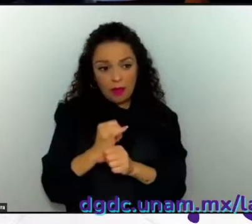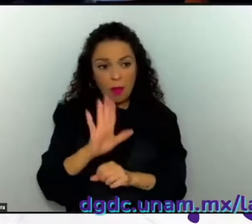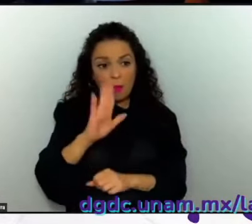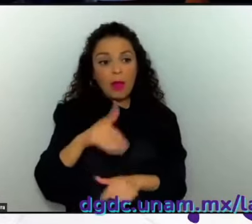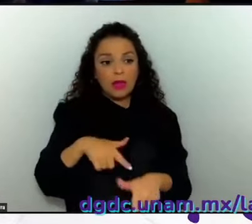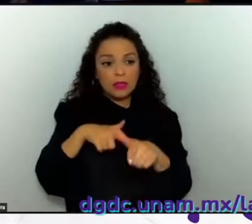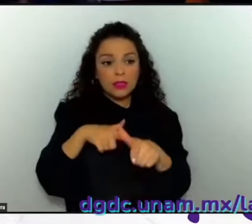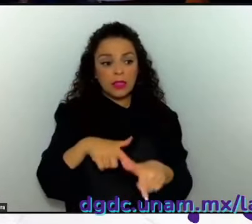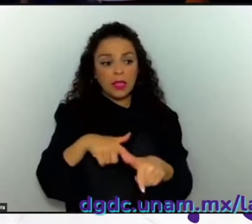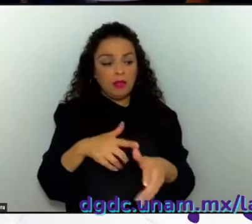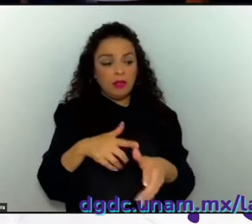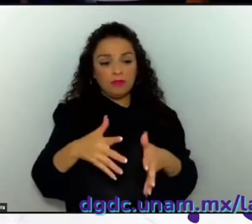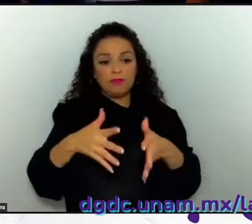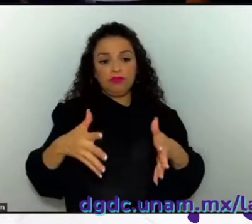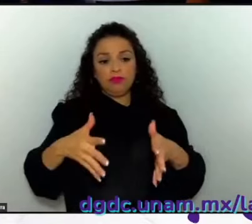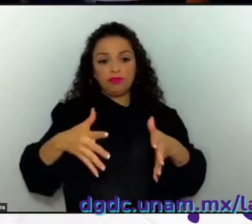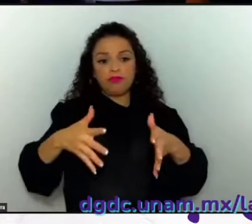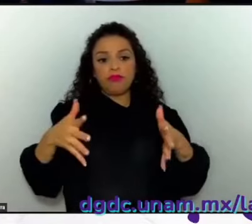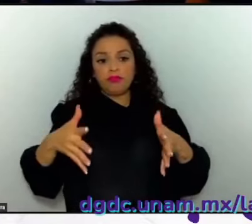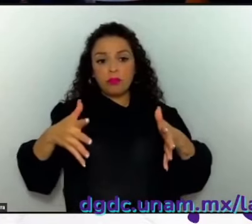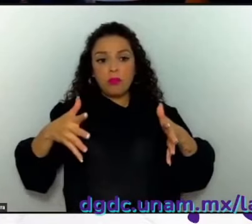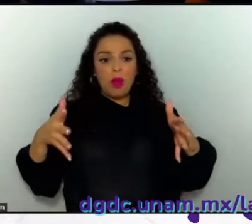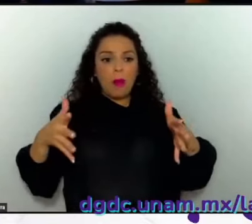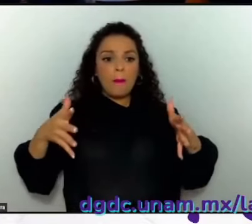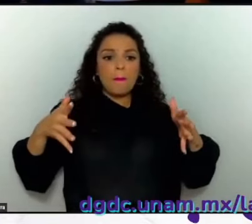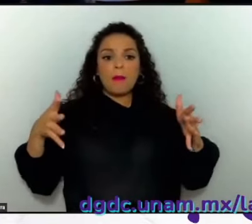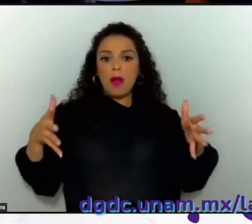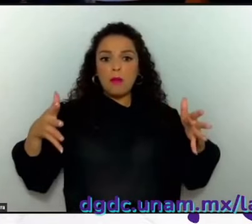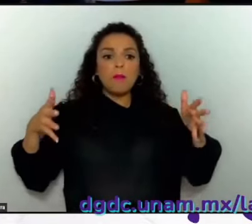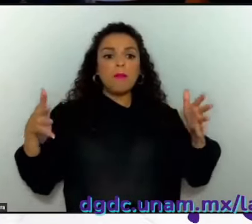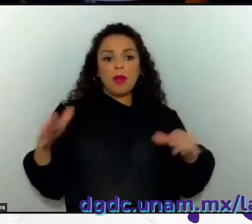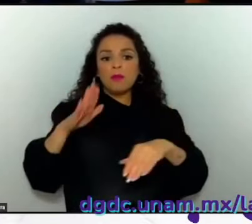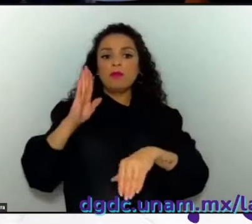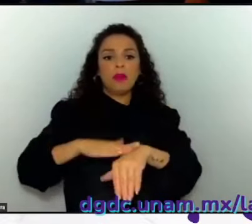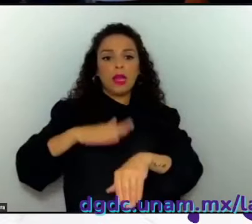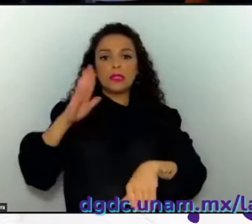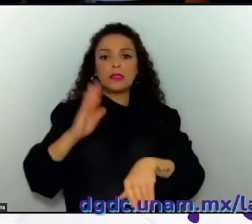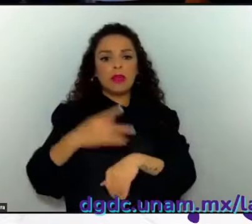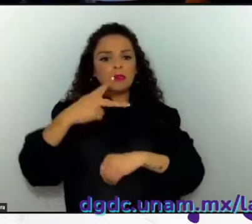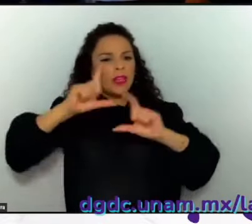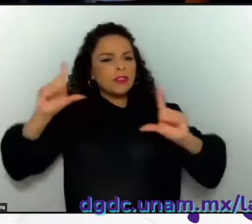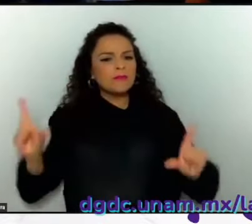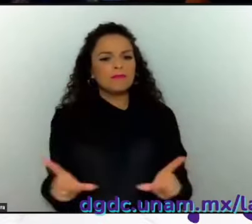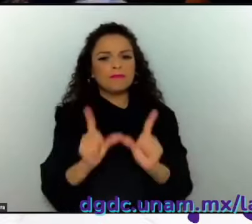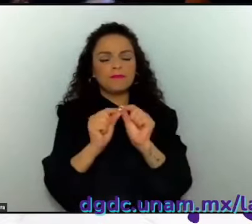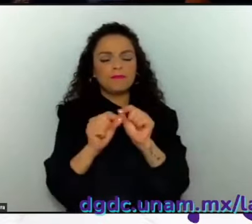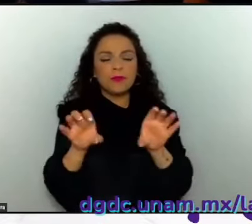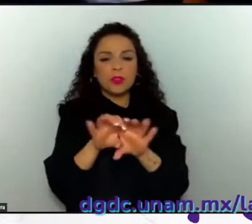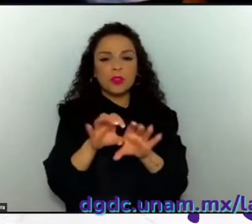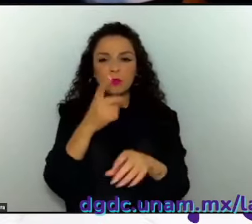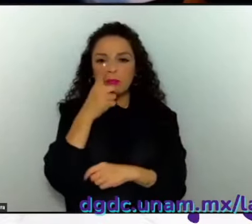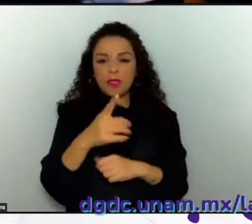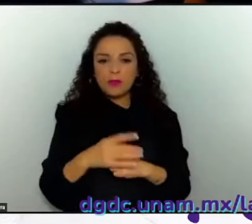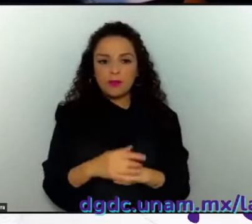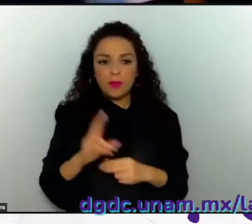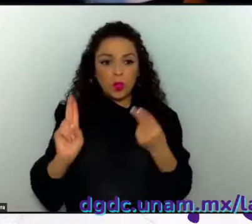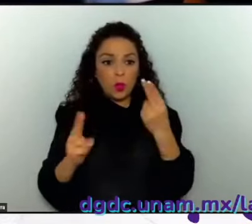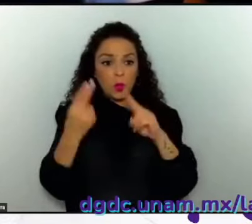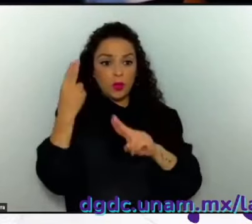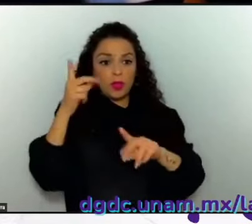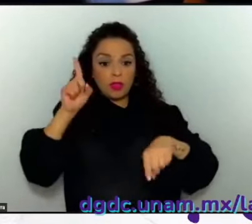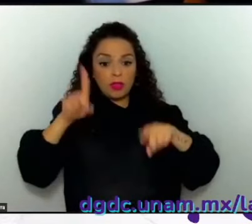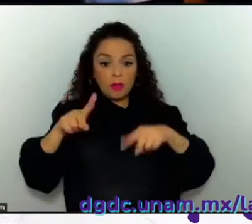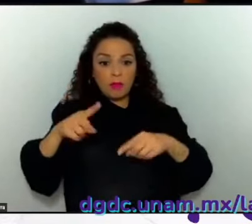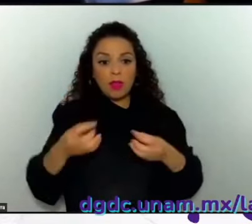expansión, pero bueno, en definitiva, intentando resumirlo, creo que el destino del universo depende del contenido de materia que